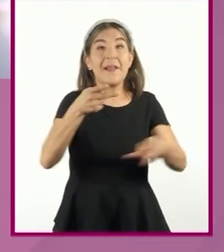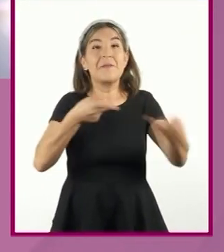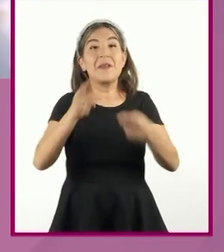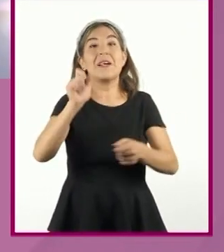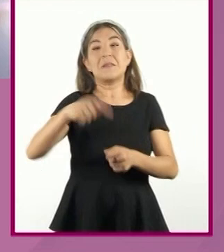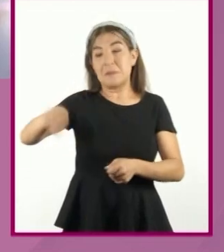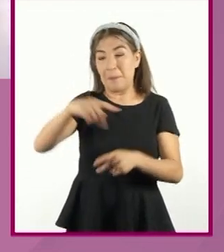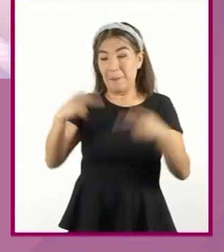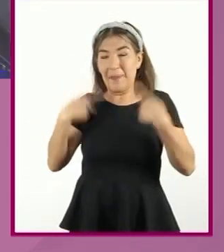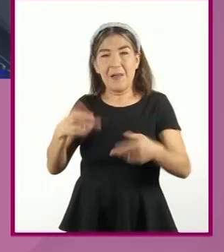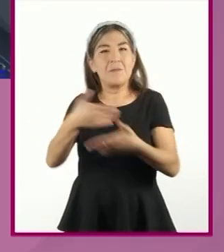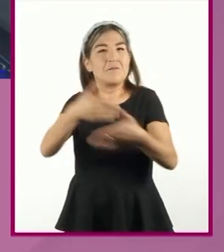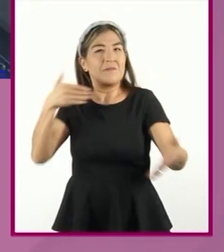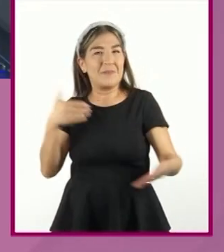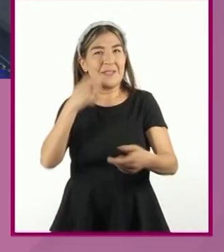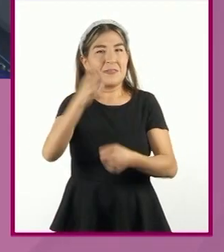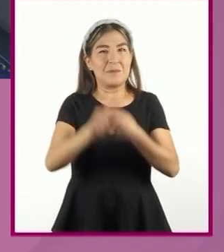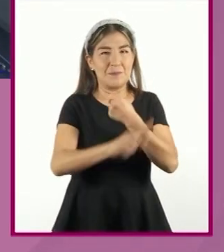frente a un riesgo.